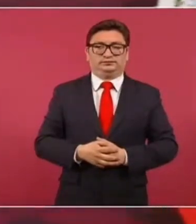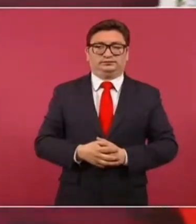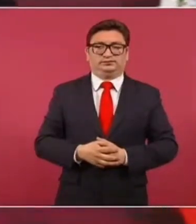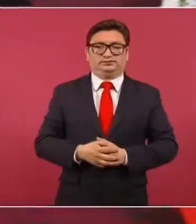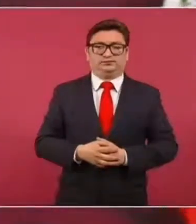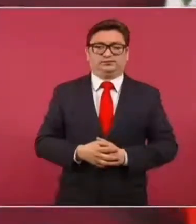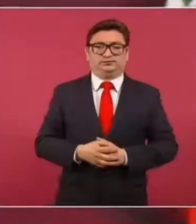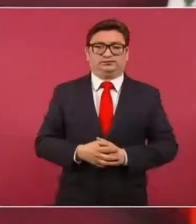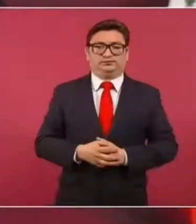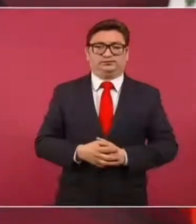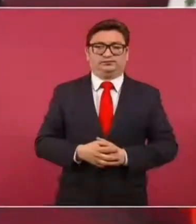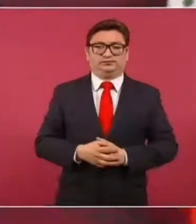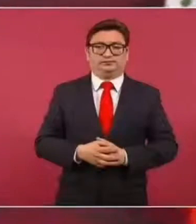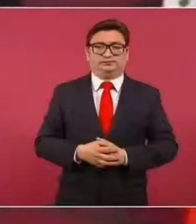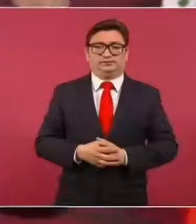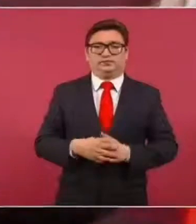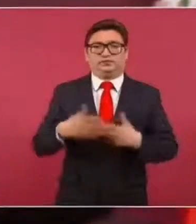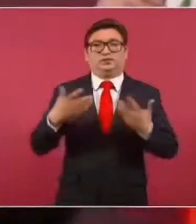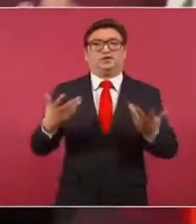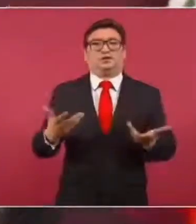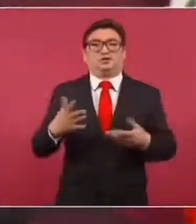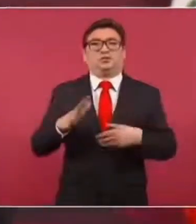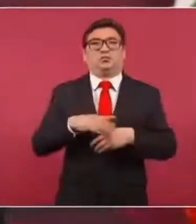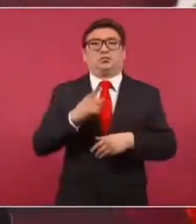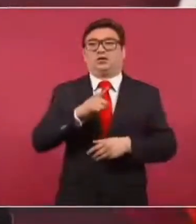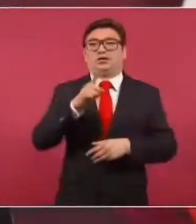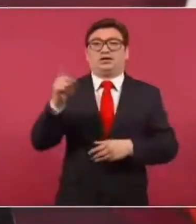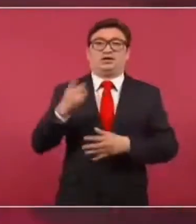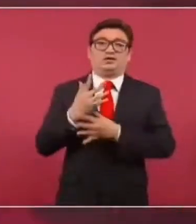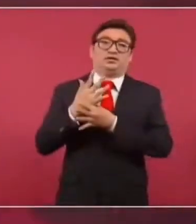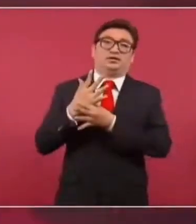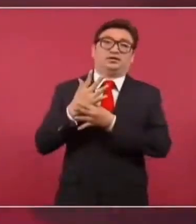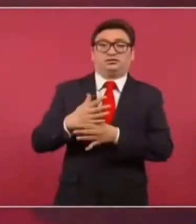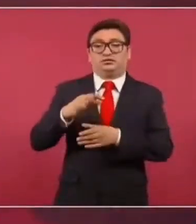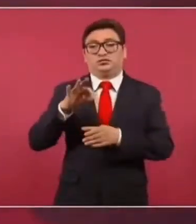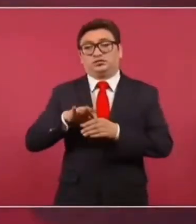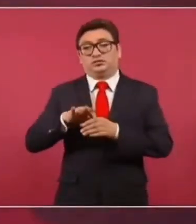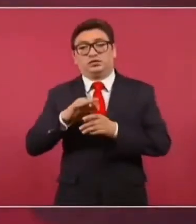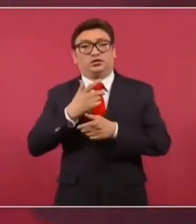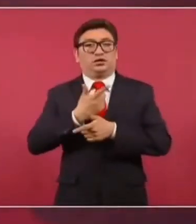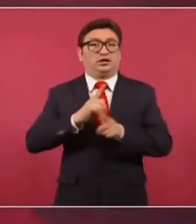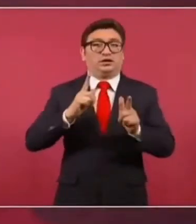Entonces, porque se la dan de demócratas, ¿no?